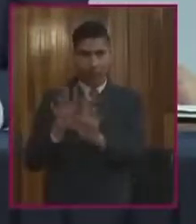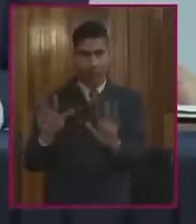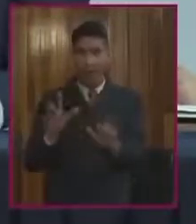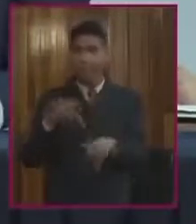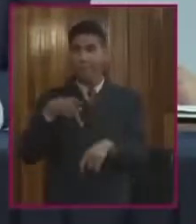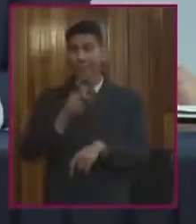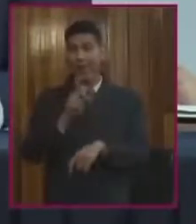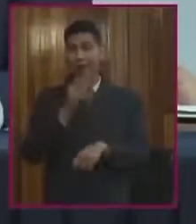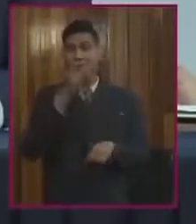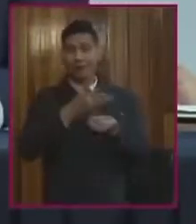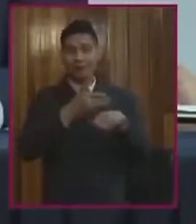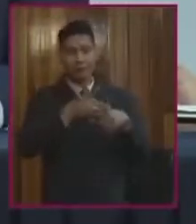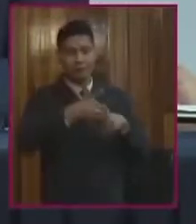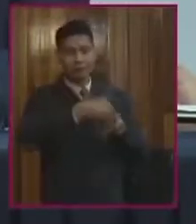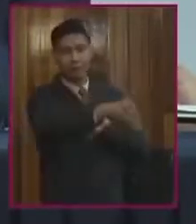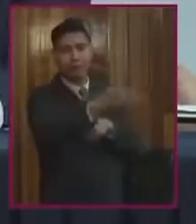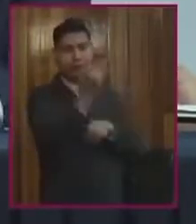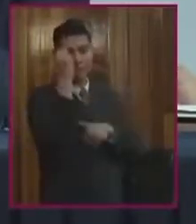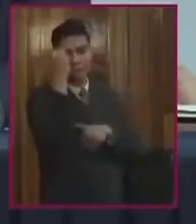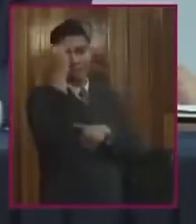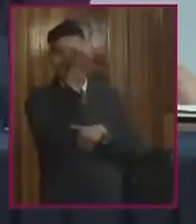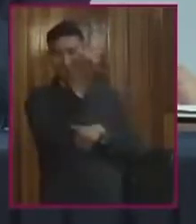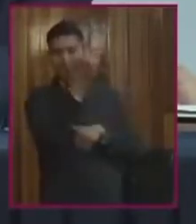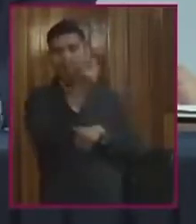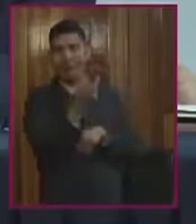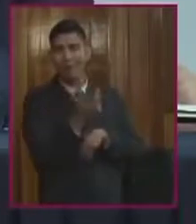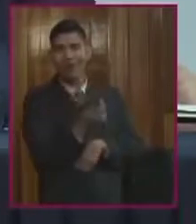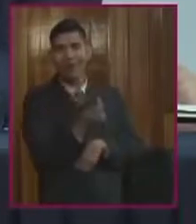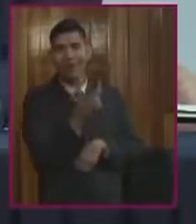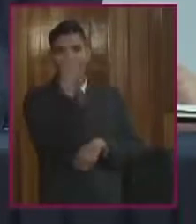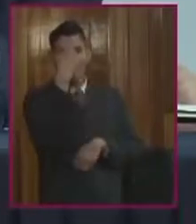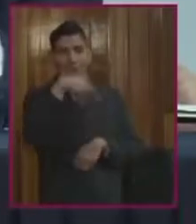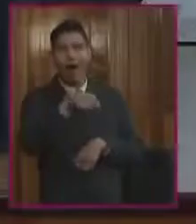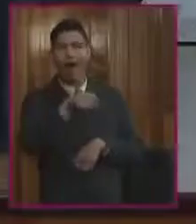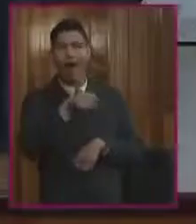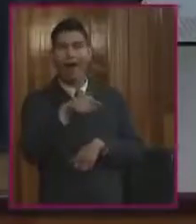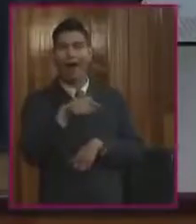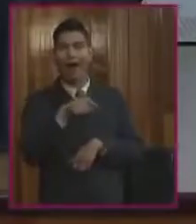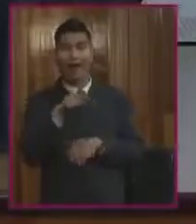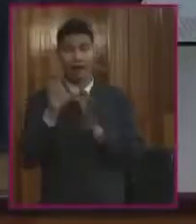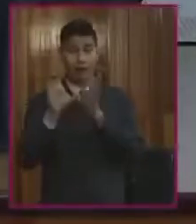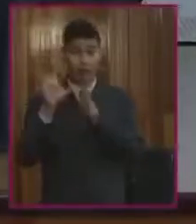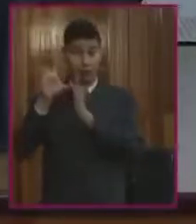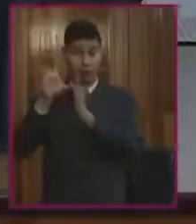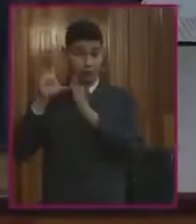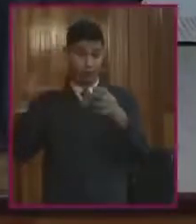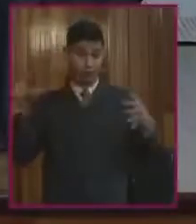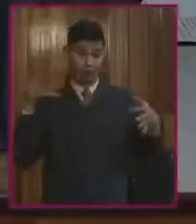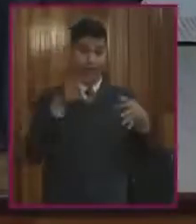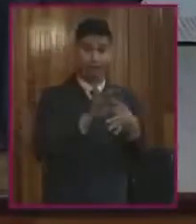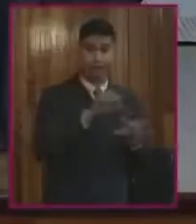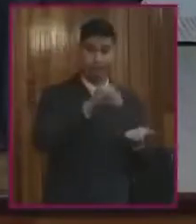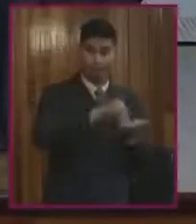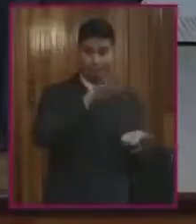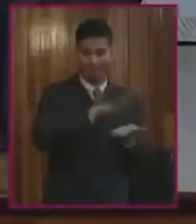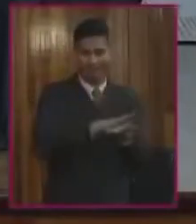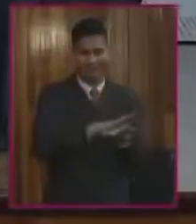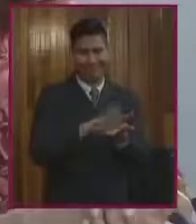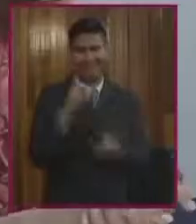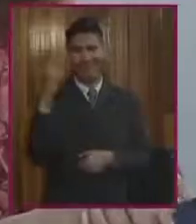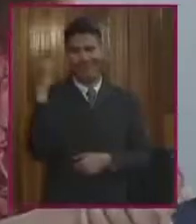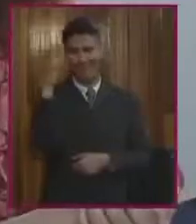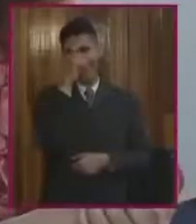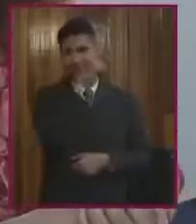poco tiempo para sentar efectivamente todo este documento programático de